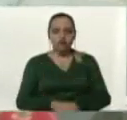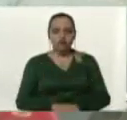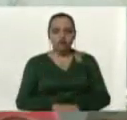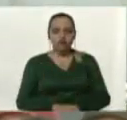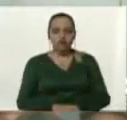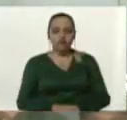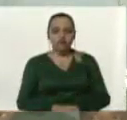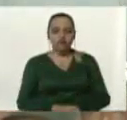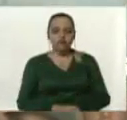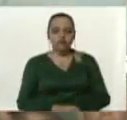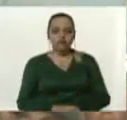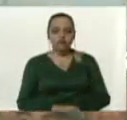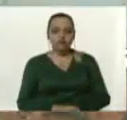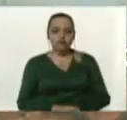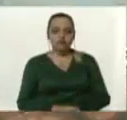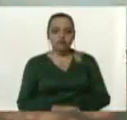posible.